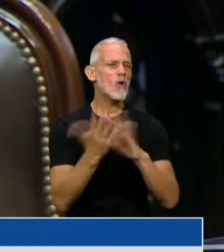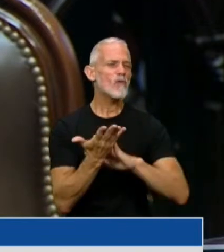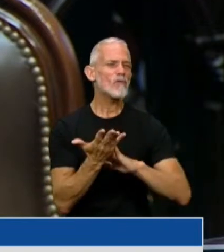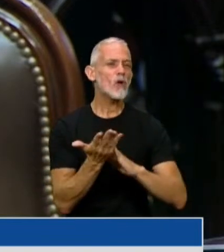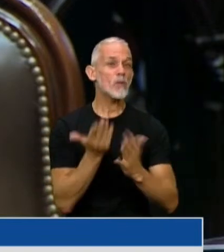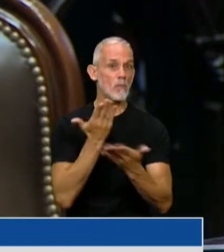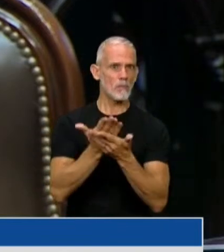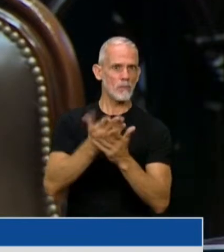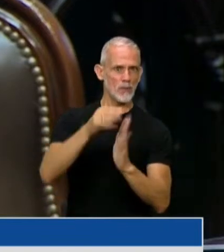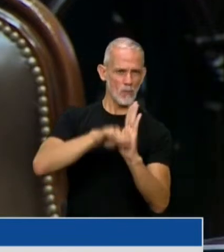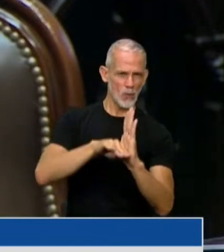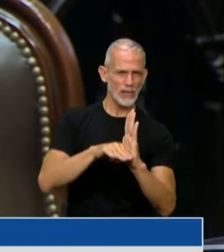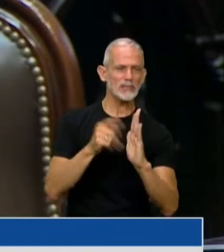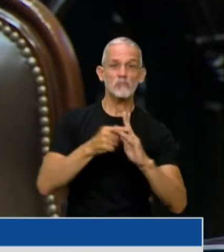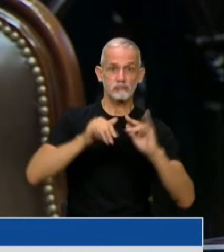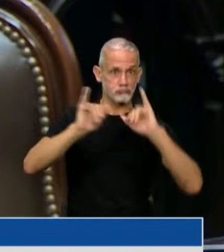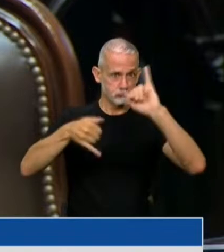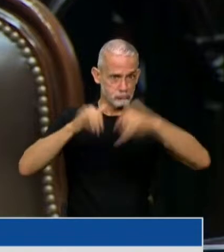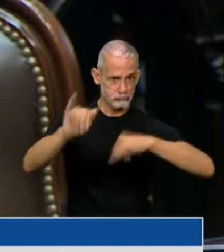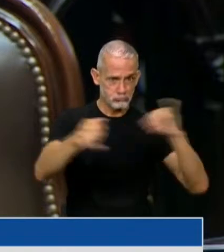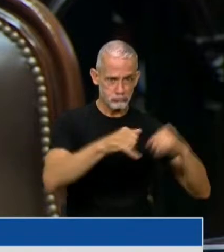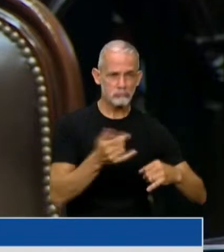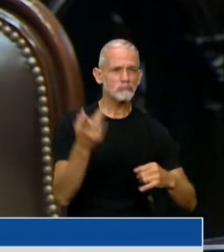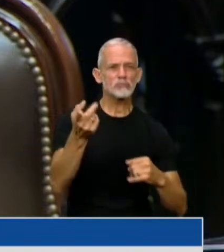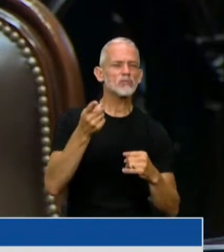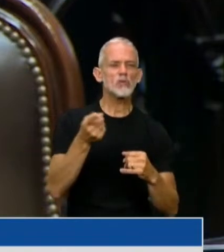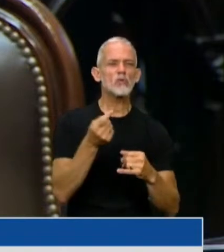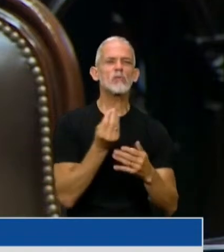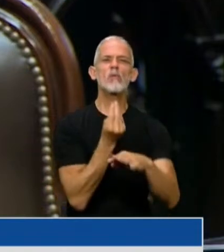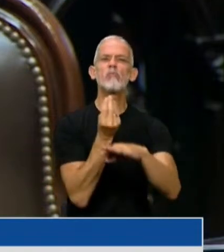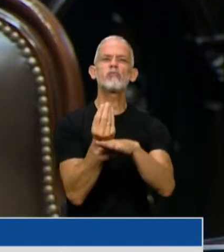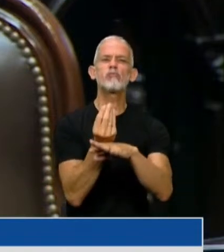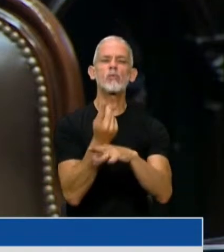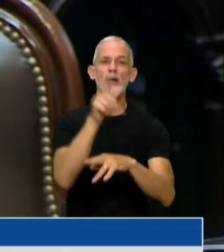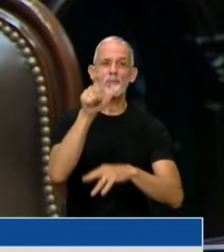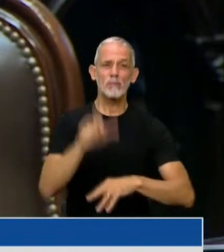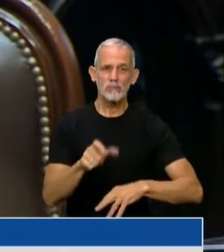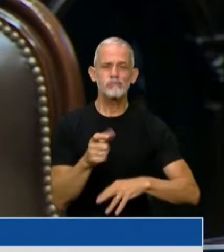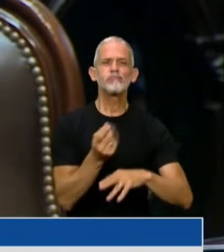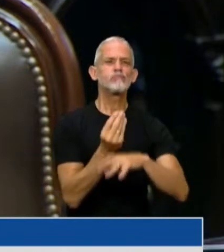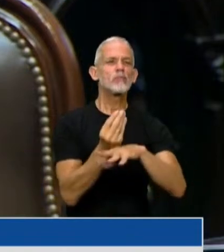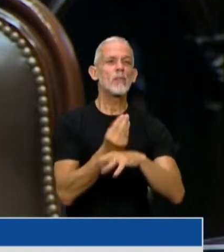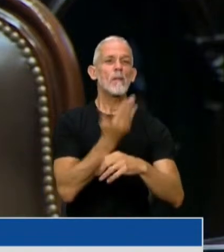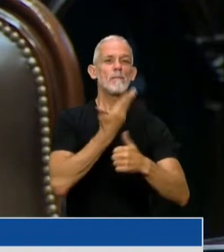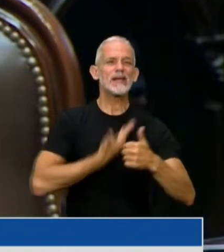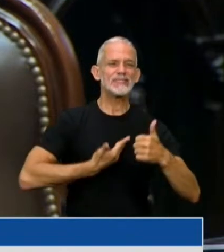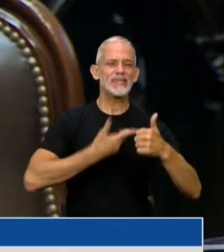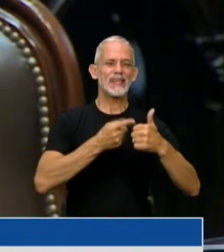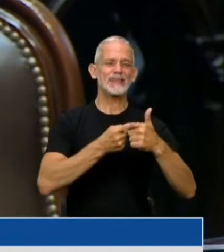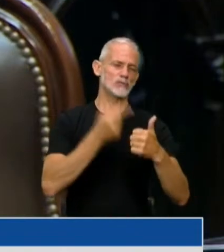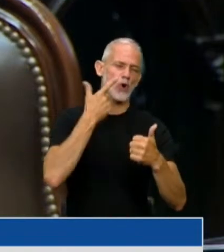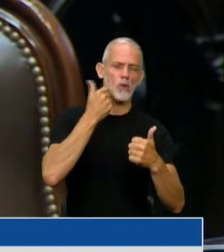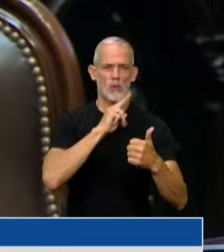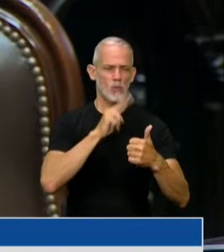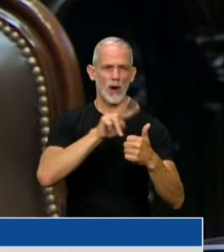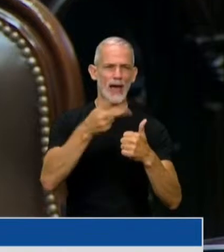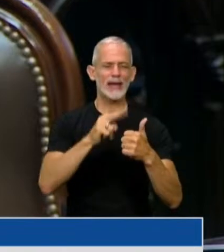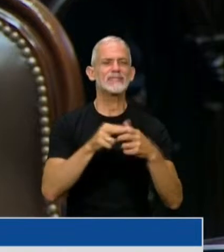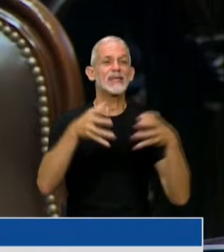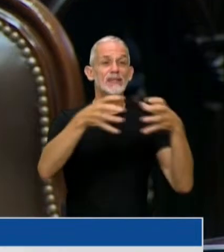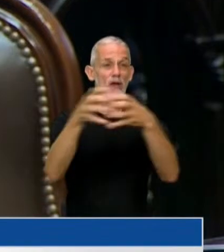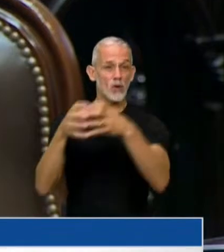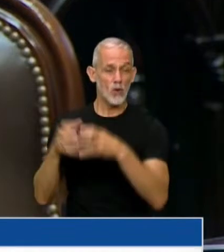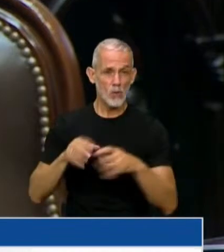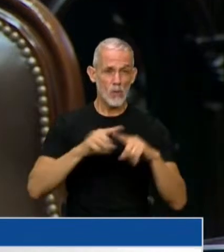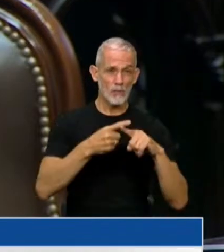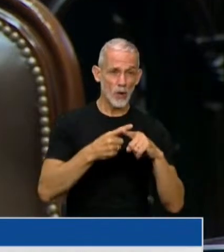la propuesta y la aceptación de una candidatura por las presidentas o presidentes de los